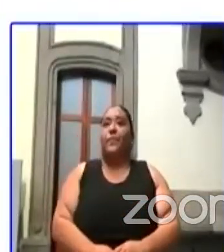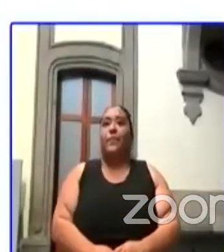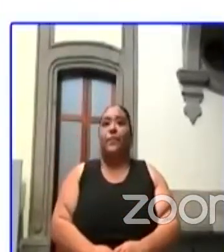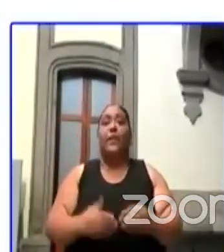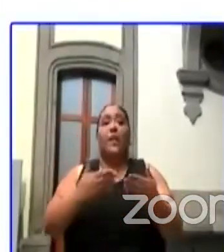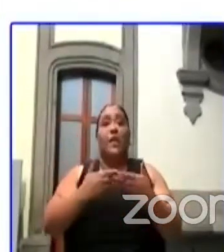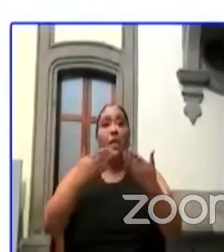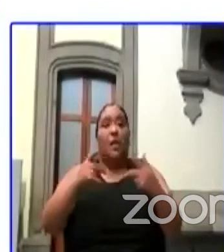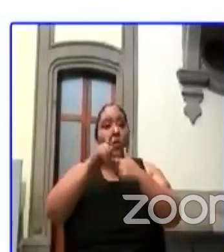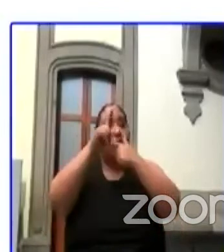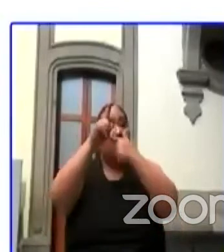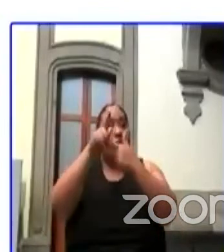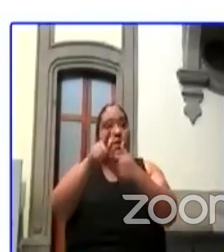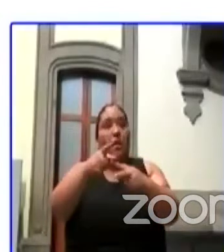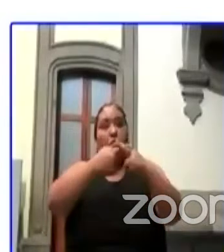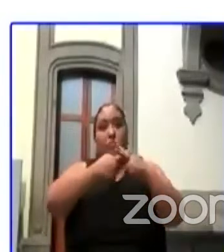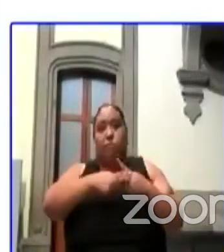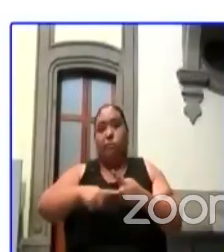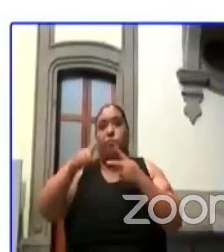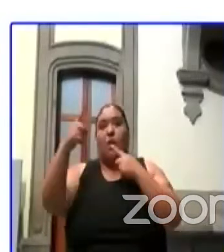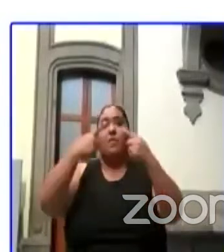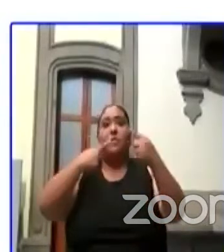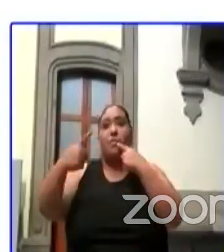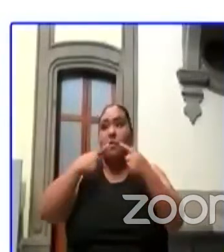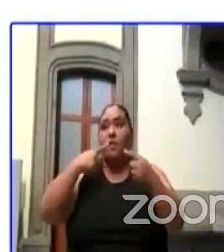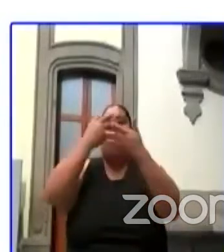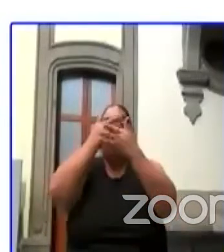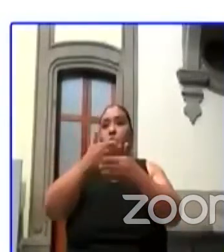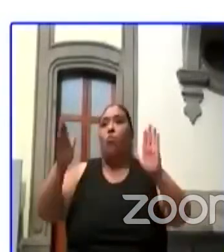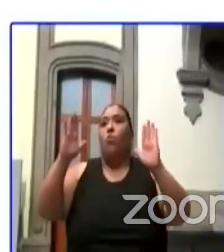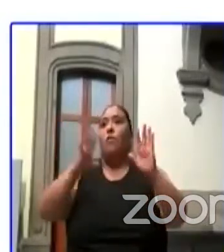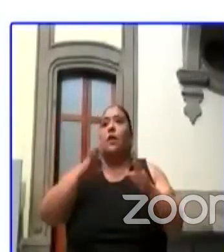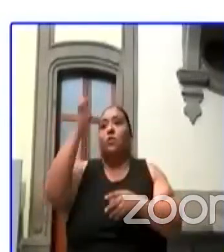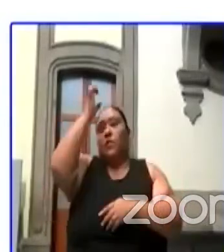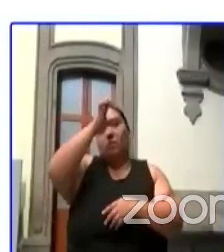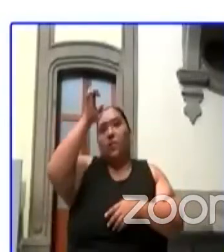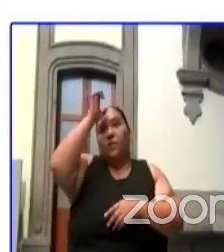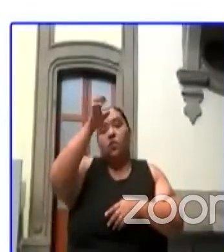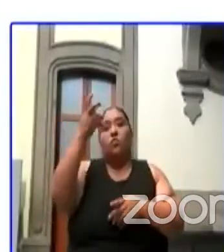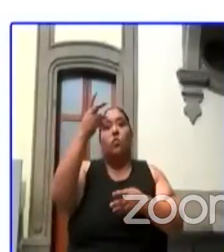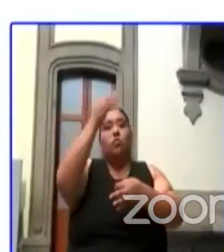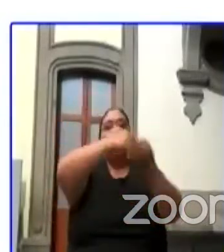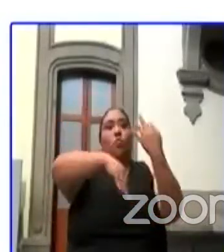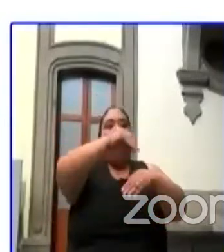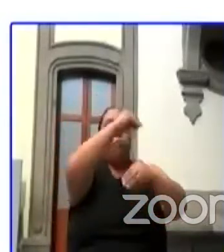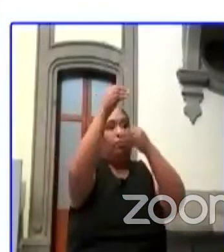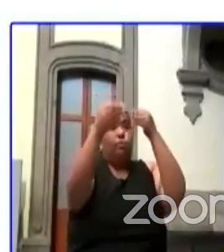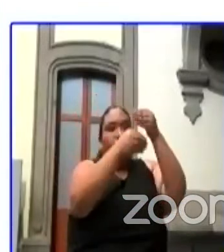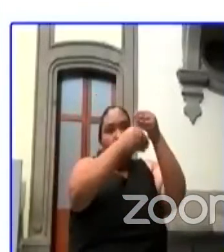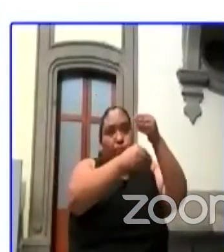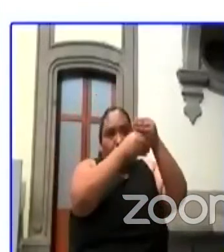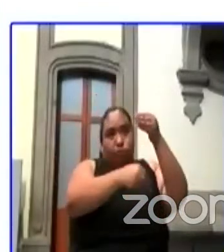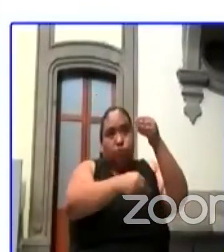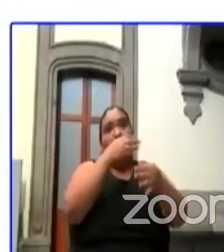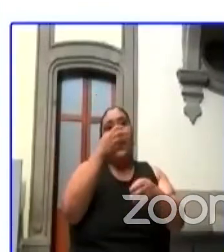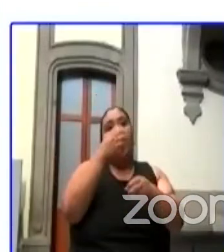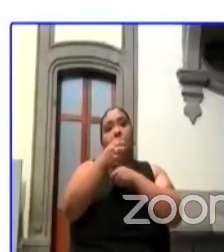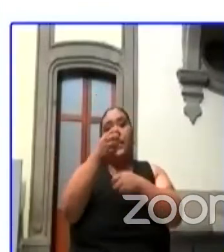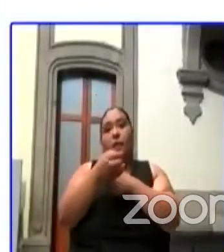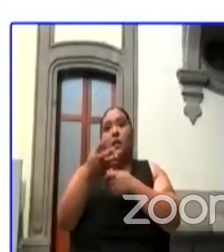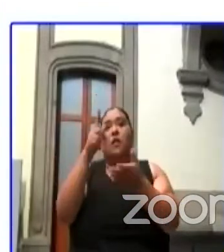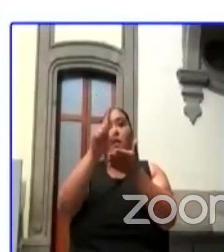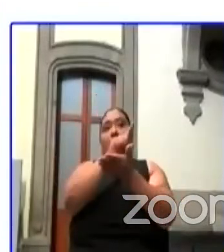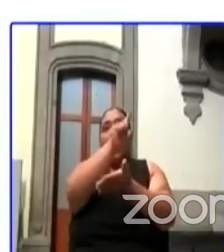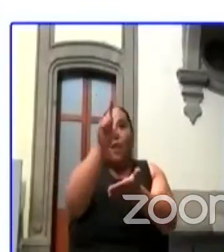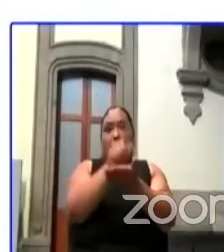Enseguida daremos inicio al diálogo abierto, experiencias en la implementación de planes estatales y políticas públicas para